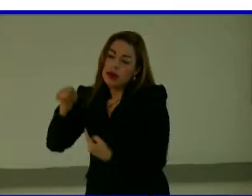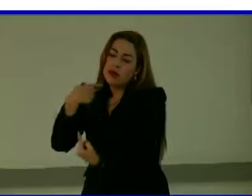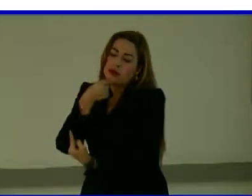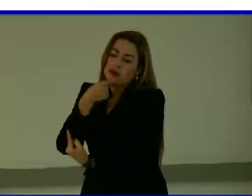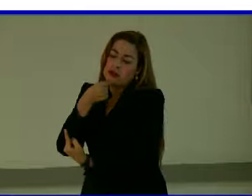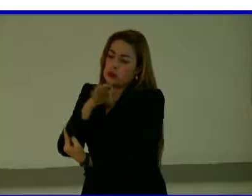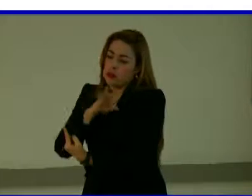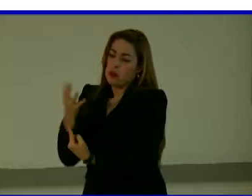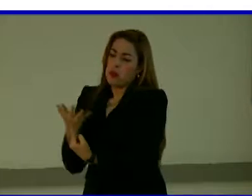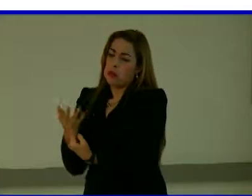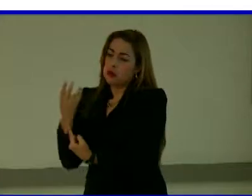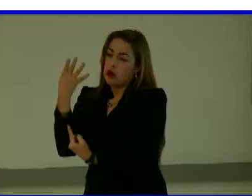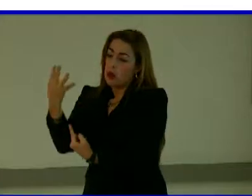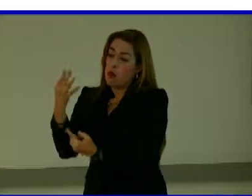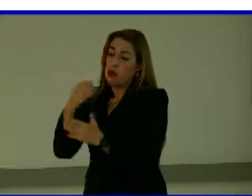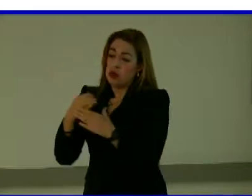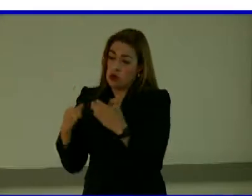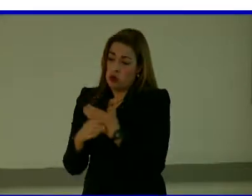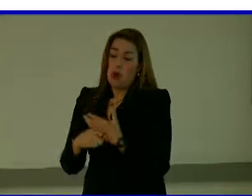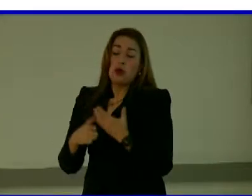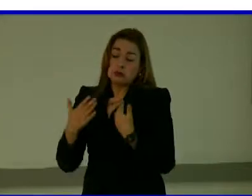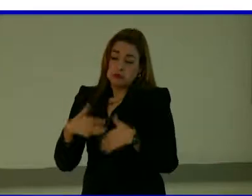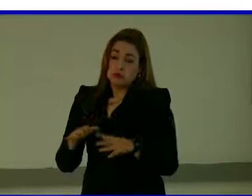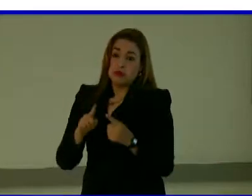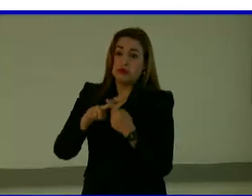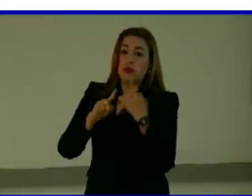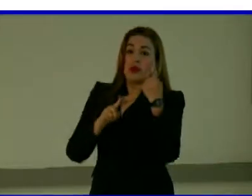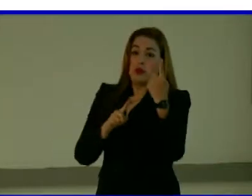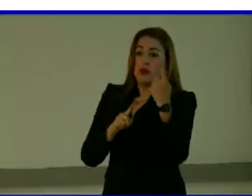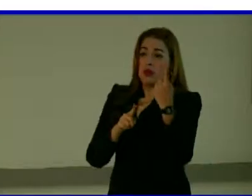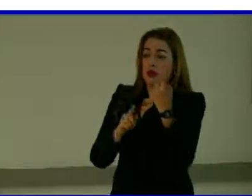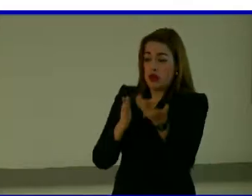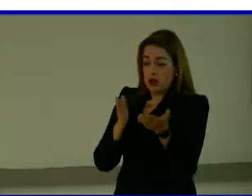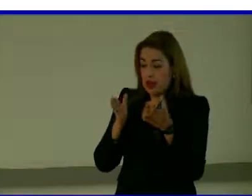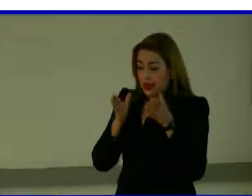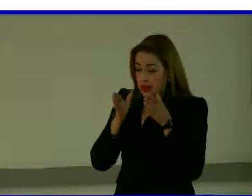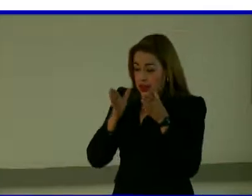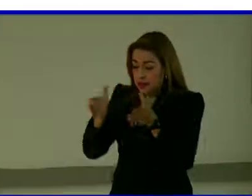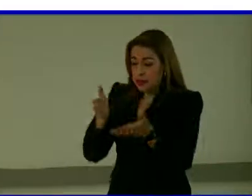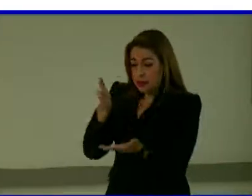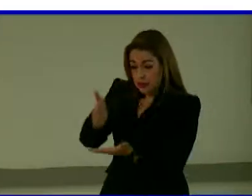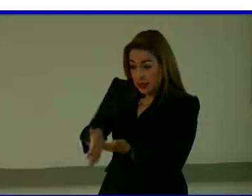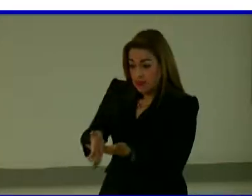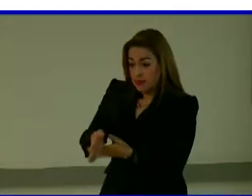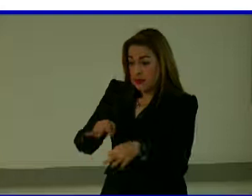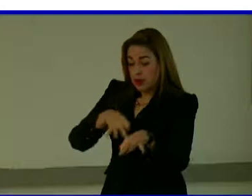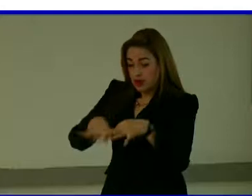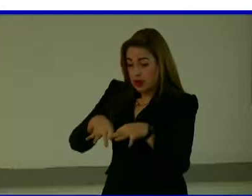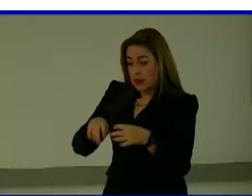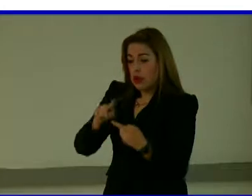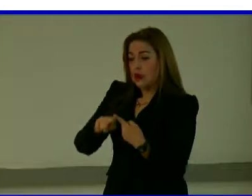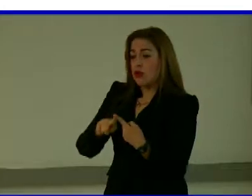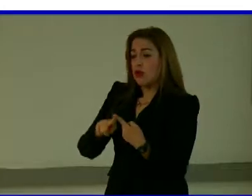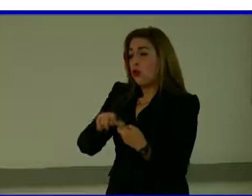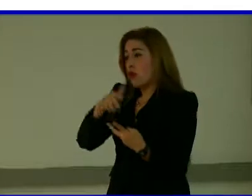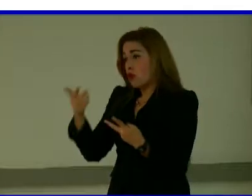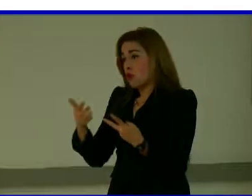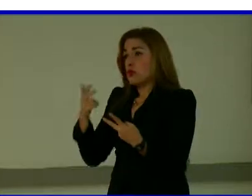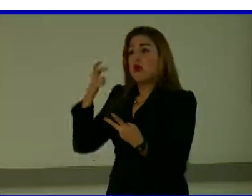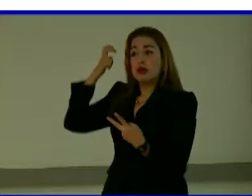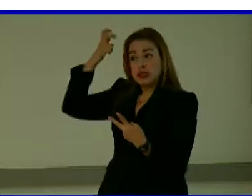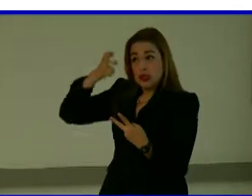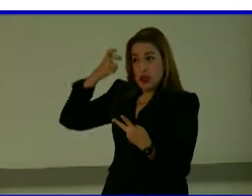cosas. Podemos intervenir a nivel educacional o del desarrollo, a nivel psicológico,